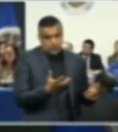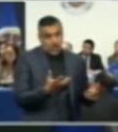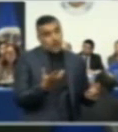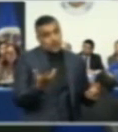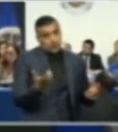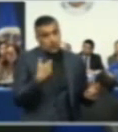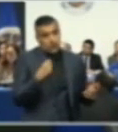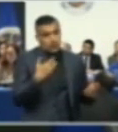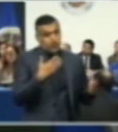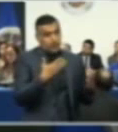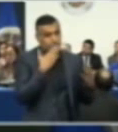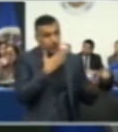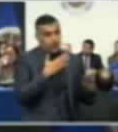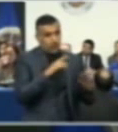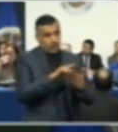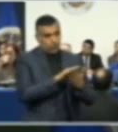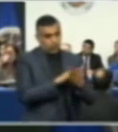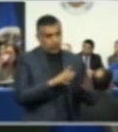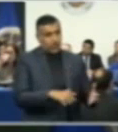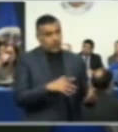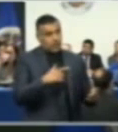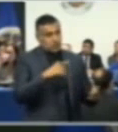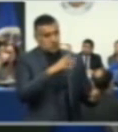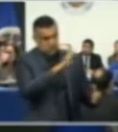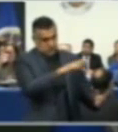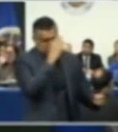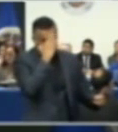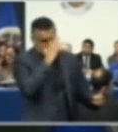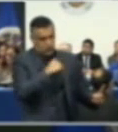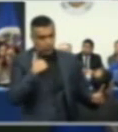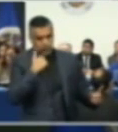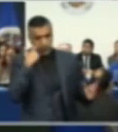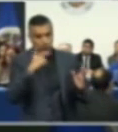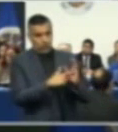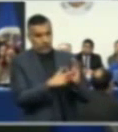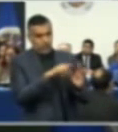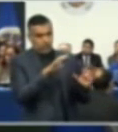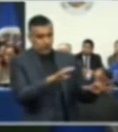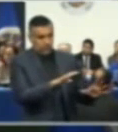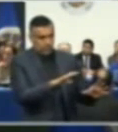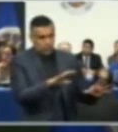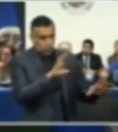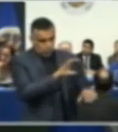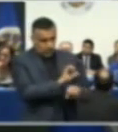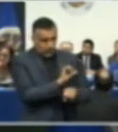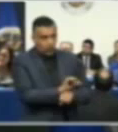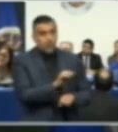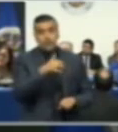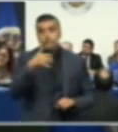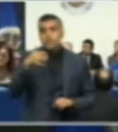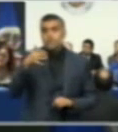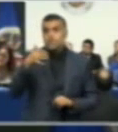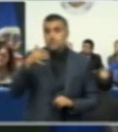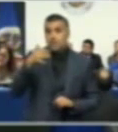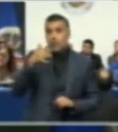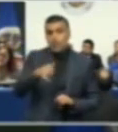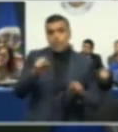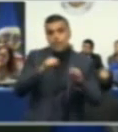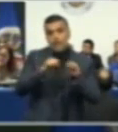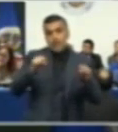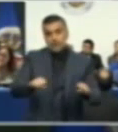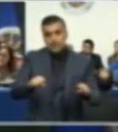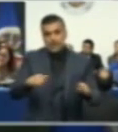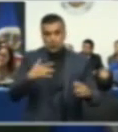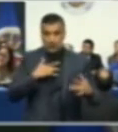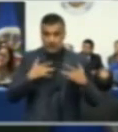pido, procurador, que transmita nuestro reconocimiento de la manera más sentida. Y diría, el tema que nos